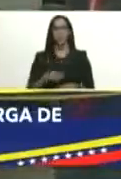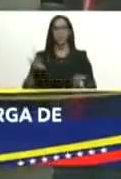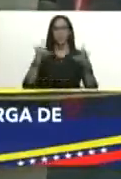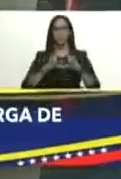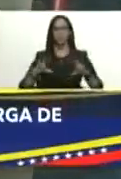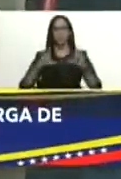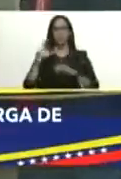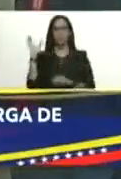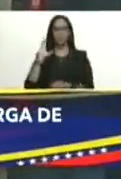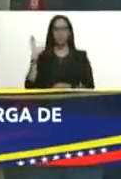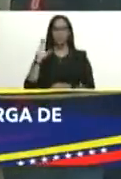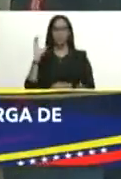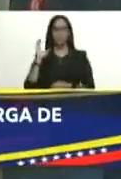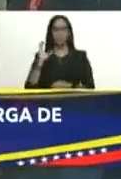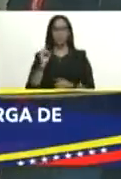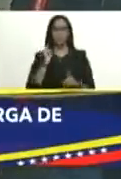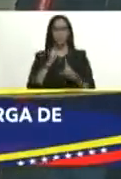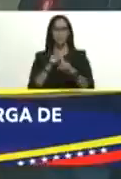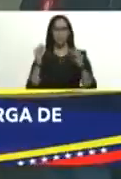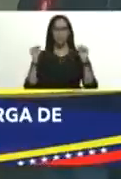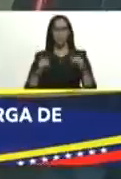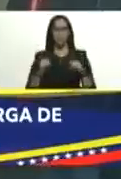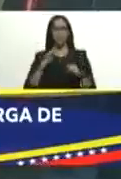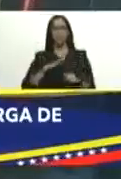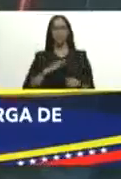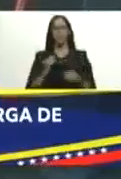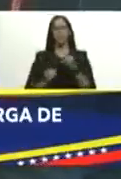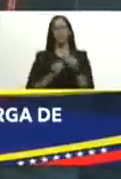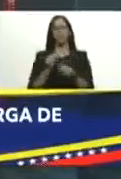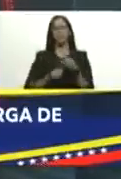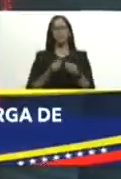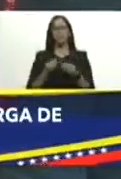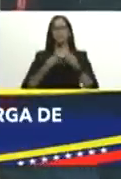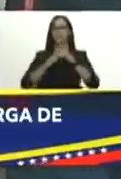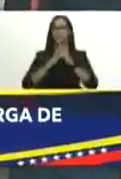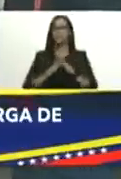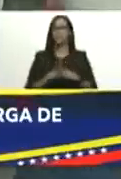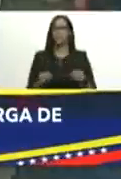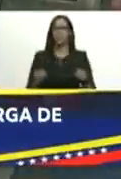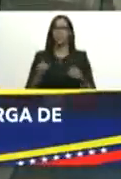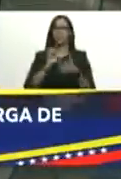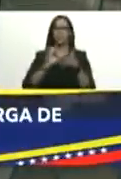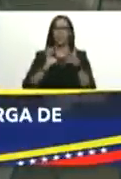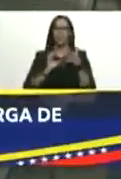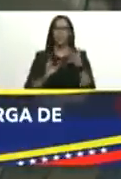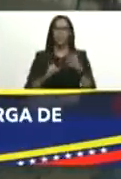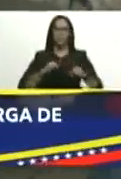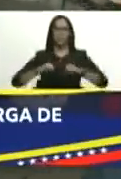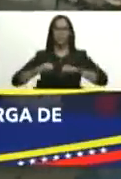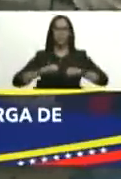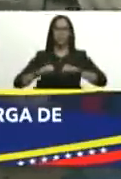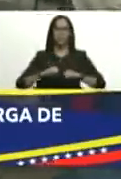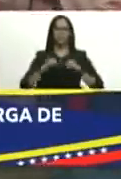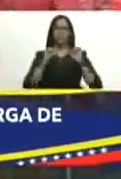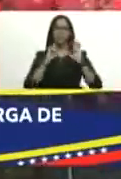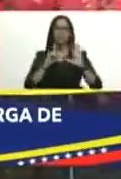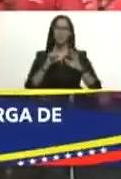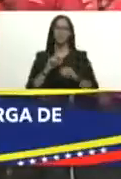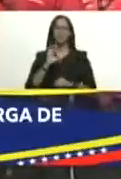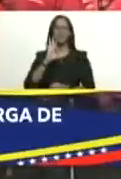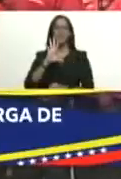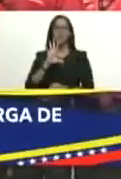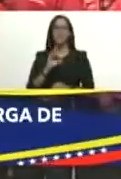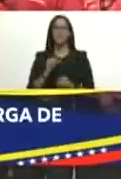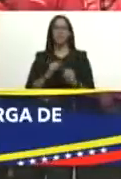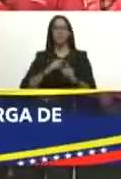Gran Caracas. Desde aquí estamos utilizando dos unidades móviles de 7 y 5 picos